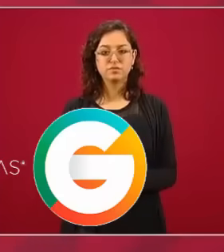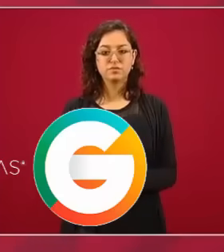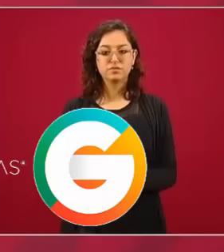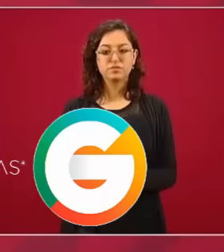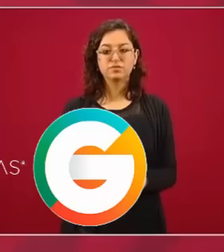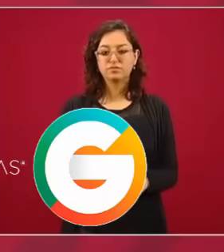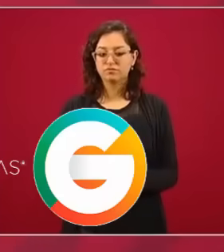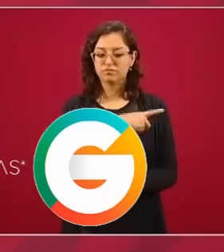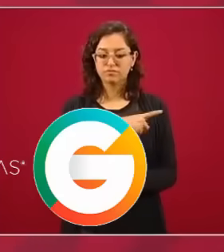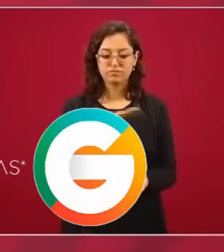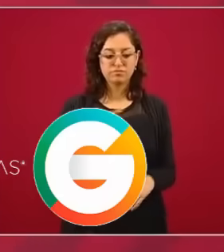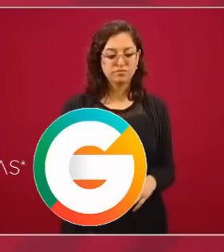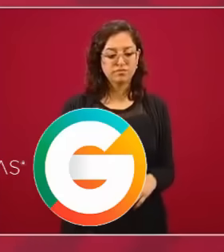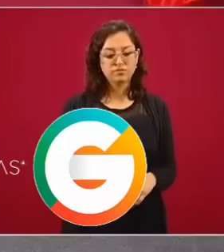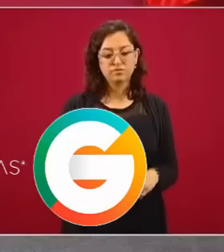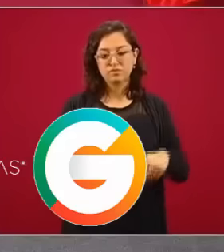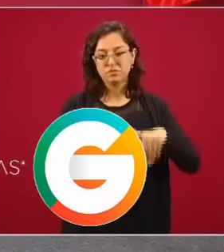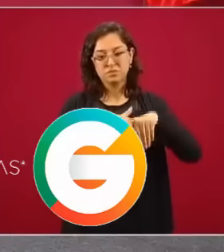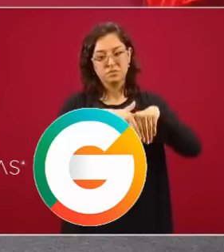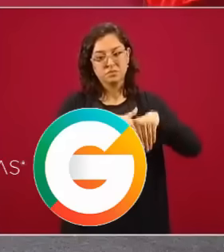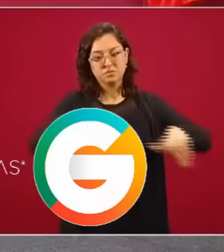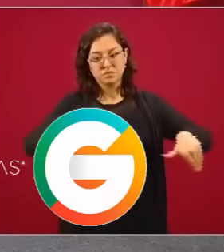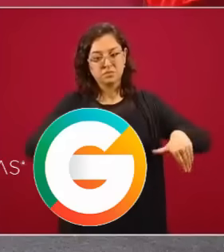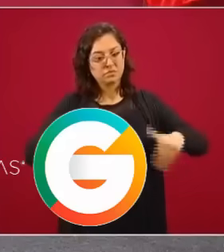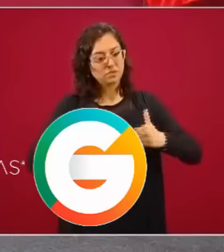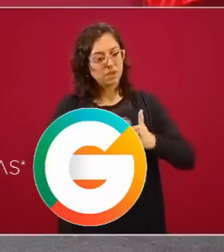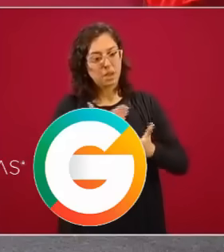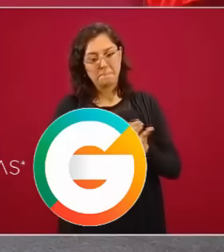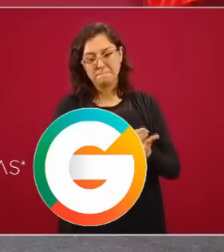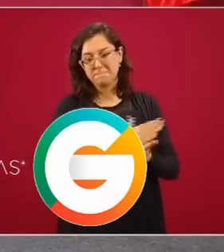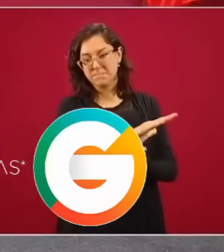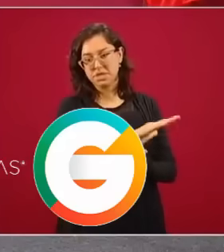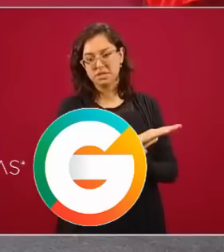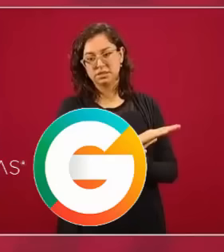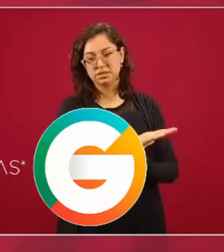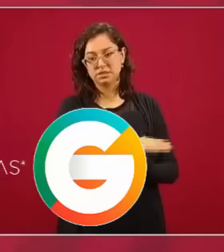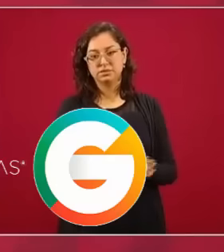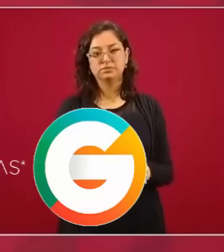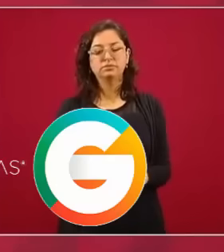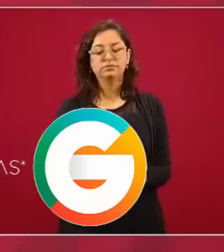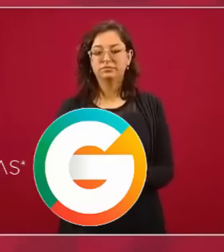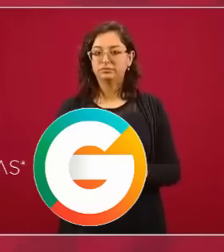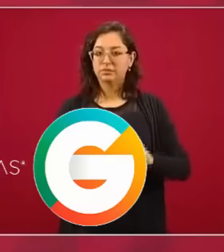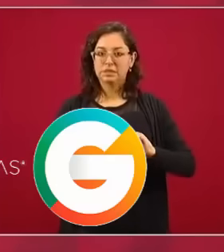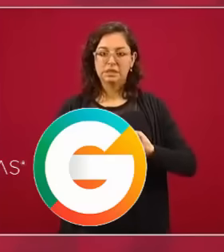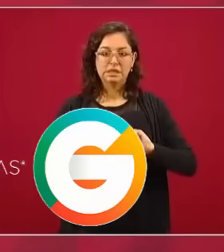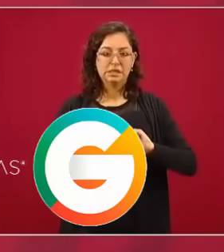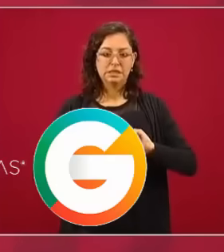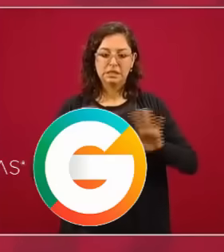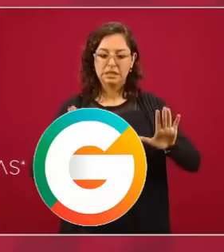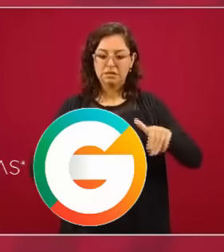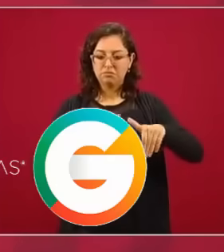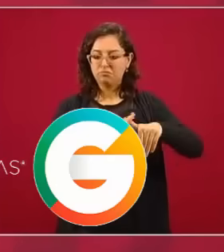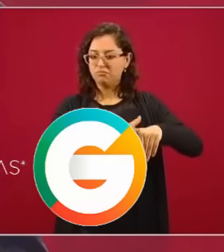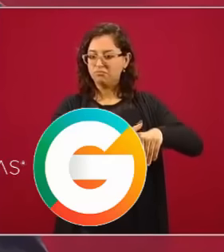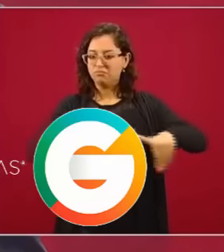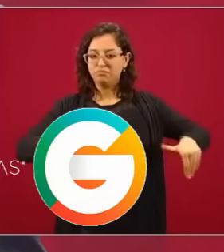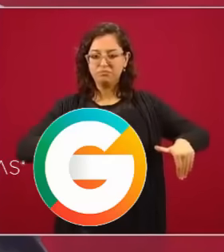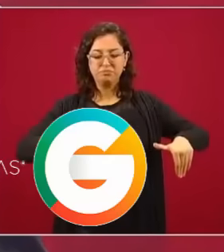una frontera, una línea bien clara, bien pintada,